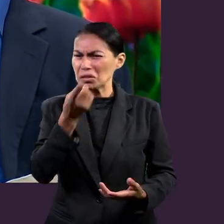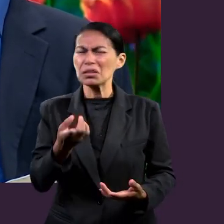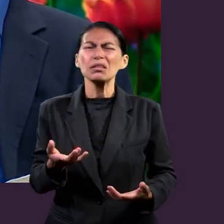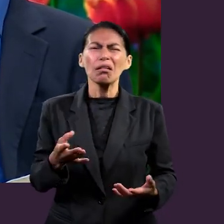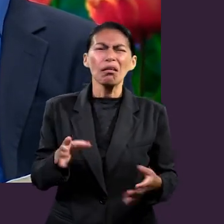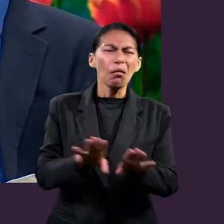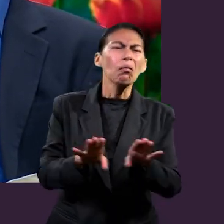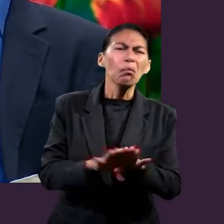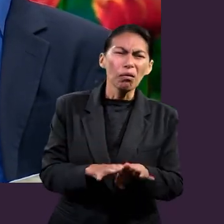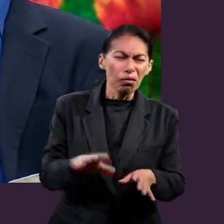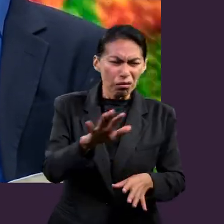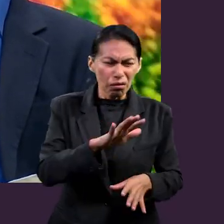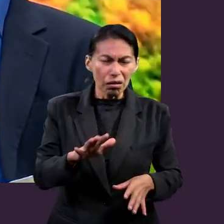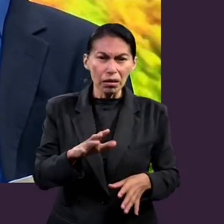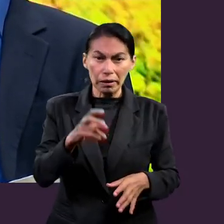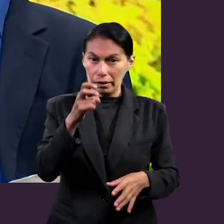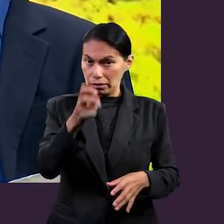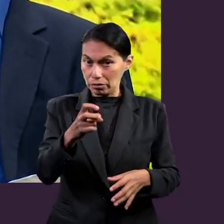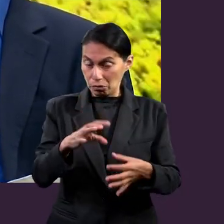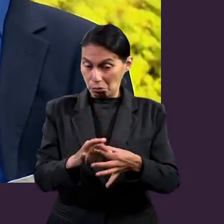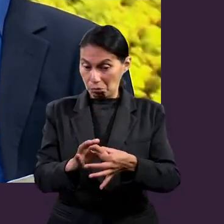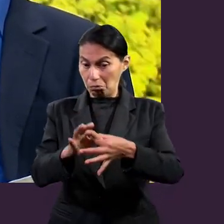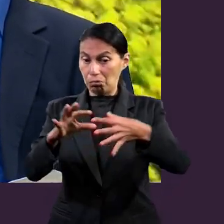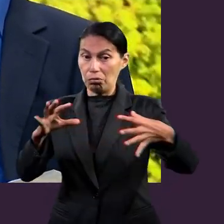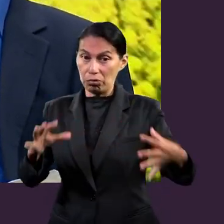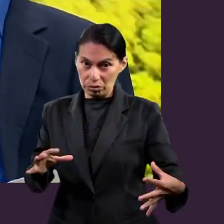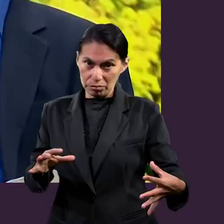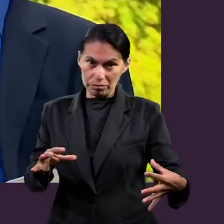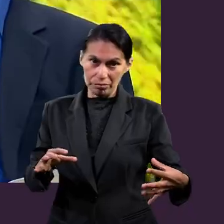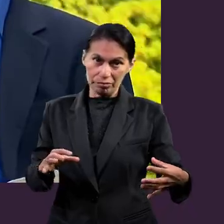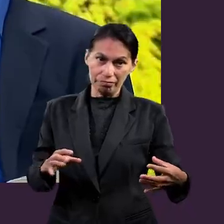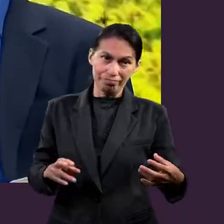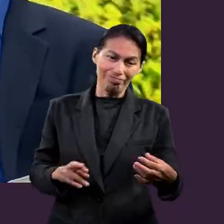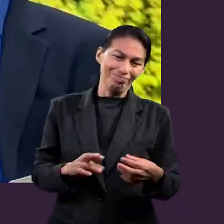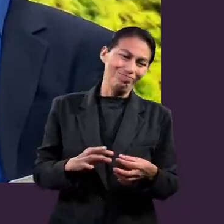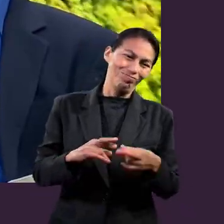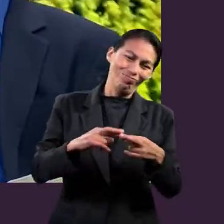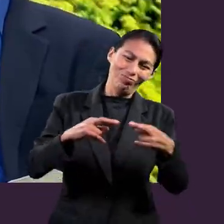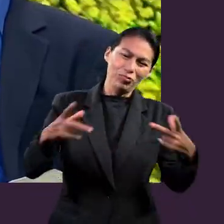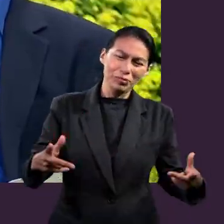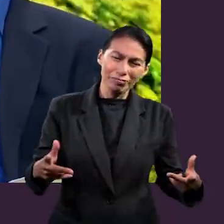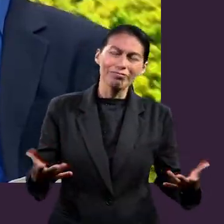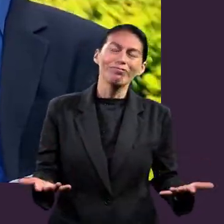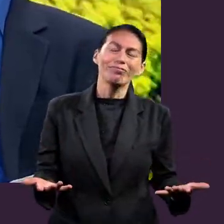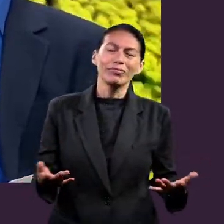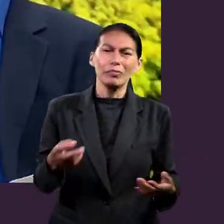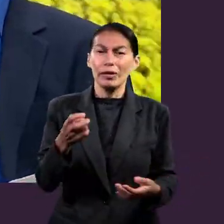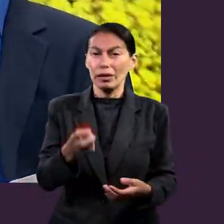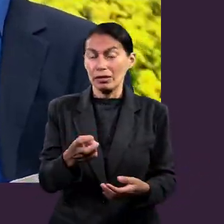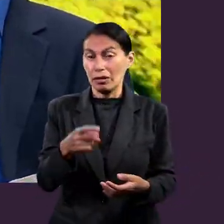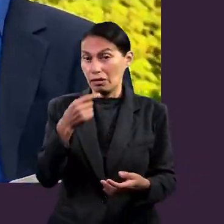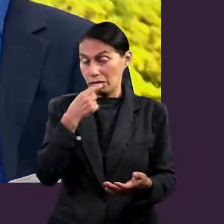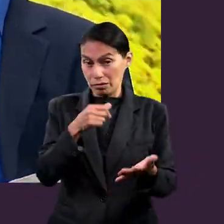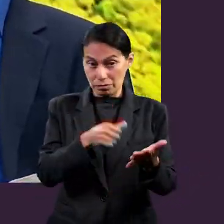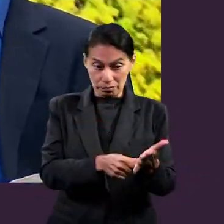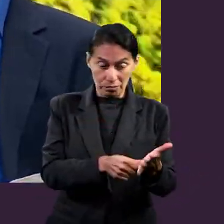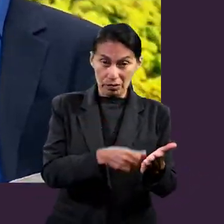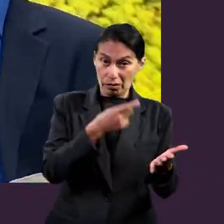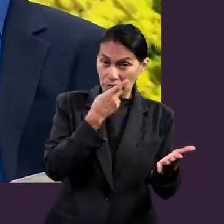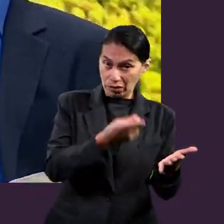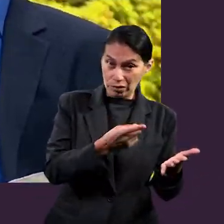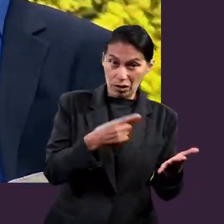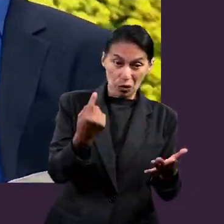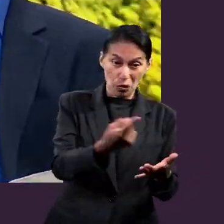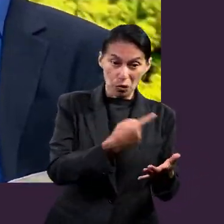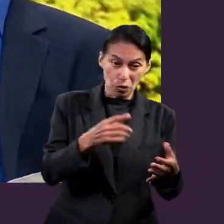de los insultos, de la maledicencia. Esto provoca desunidad, esto provoca rupturas. Y una de las